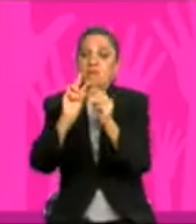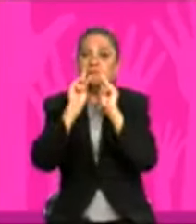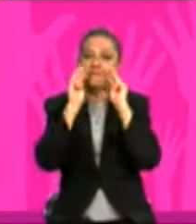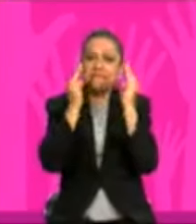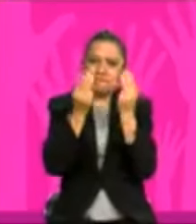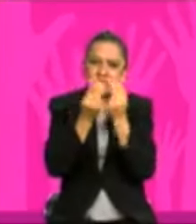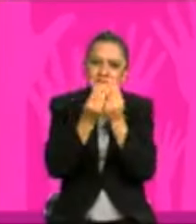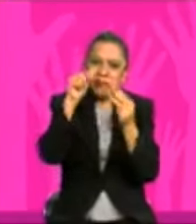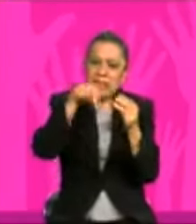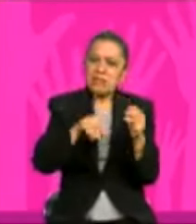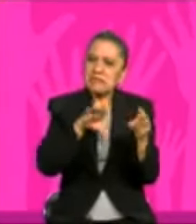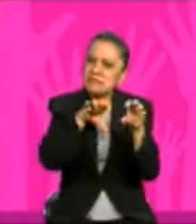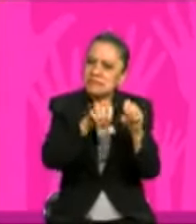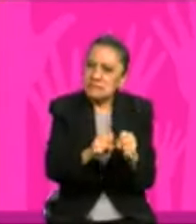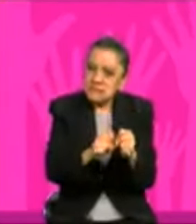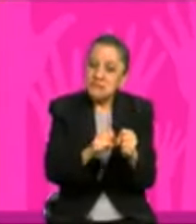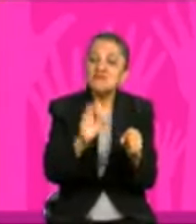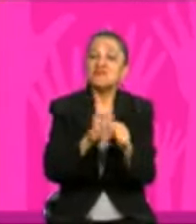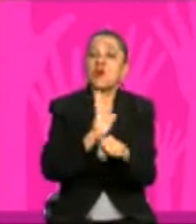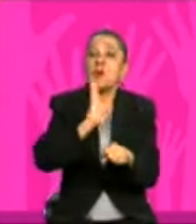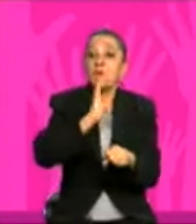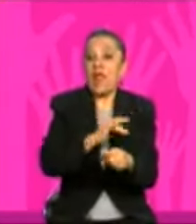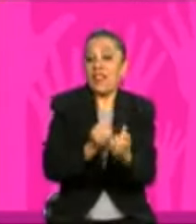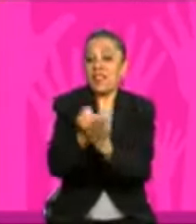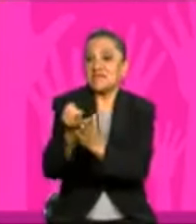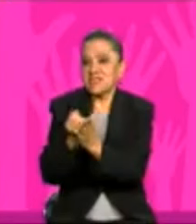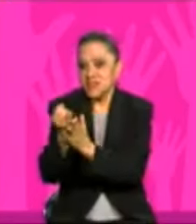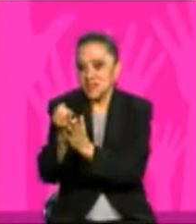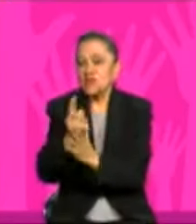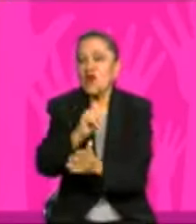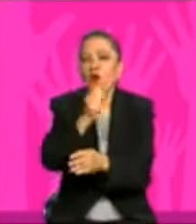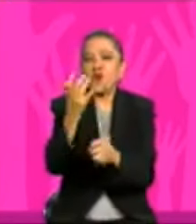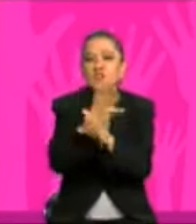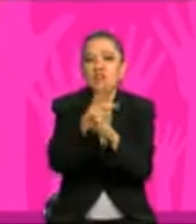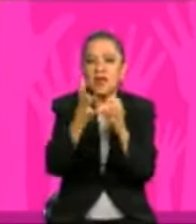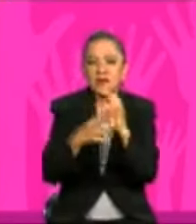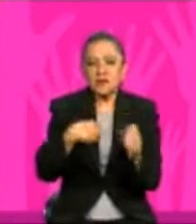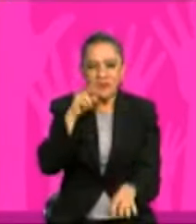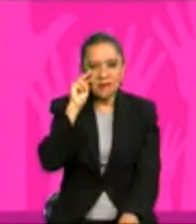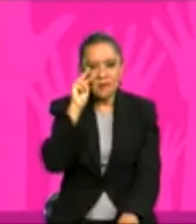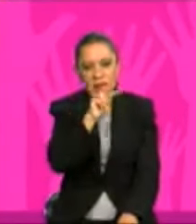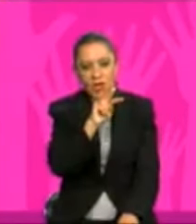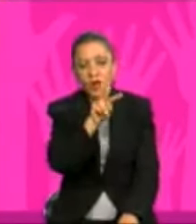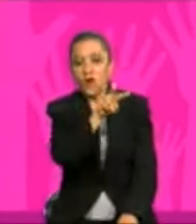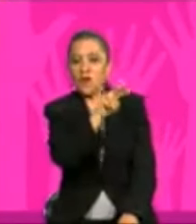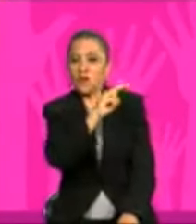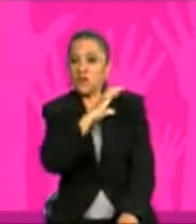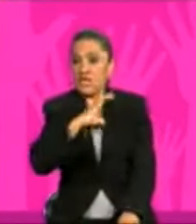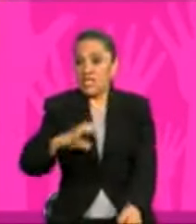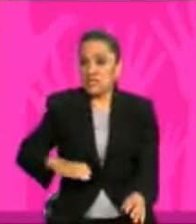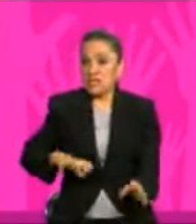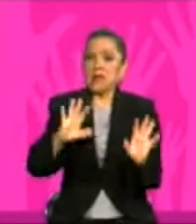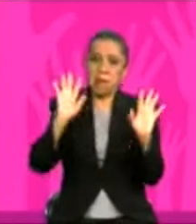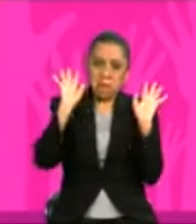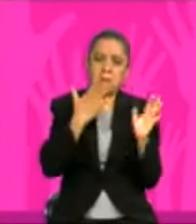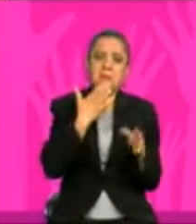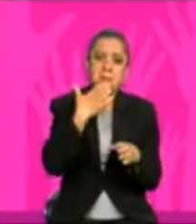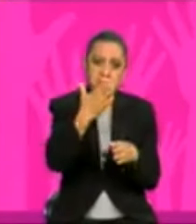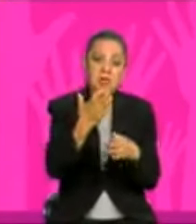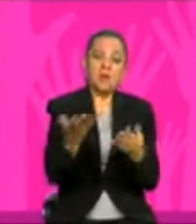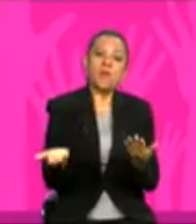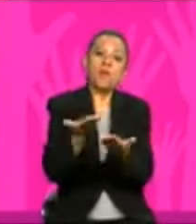en el estado por las malas decisiones. Y otra cosa que veo, las candidatas tienen muy buenas propuestas.